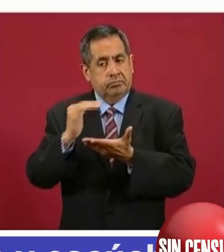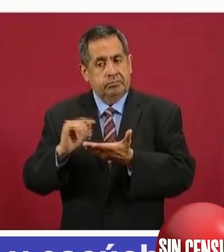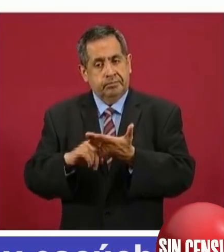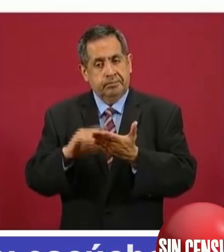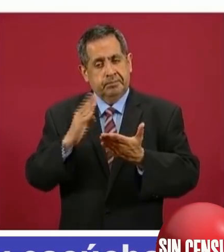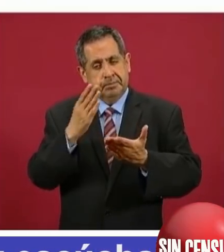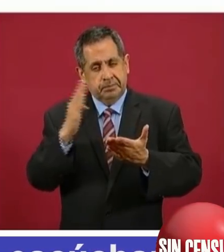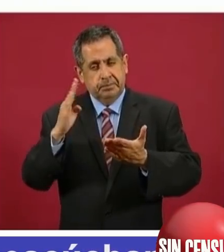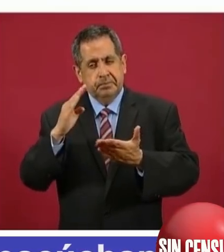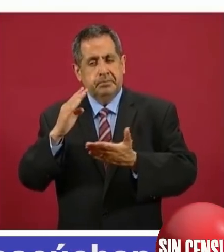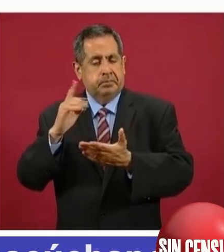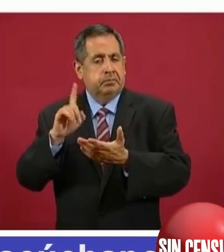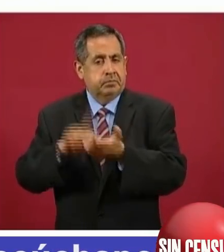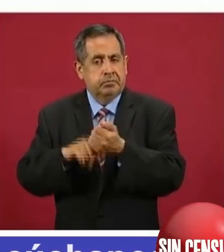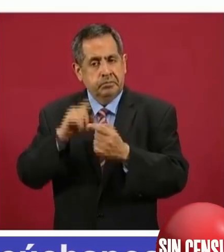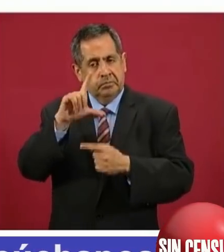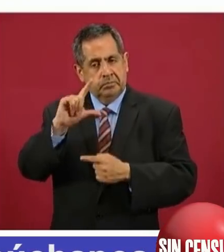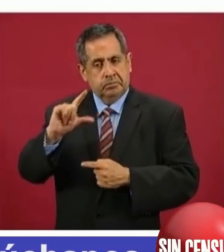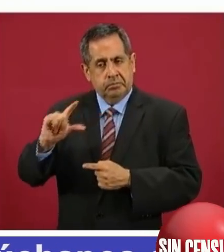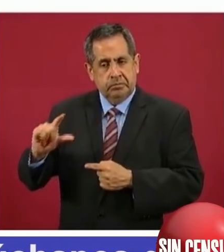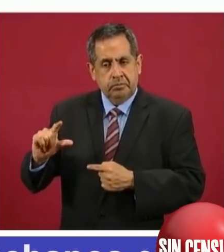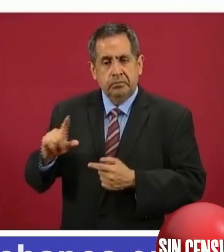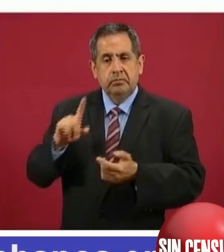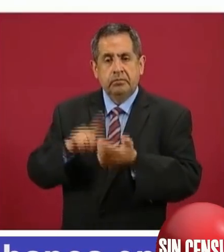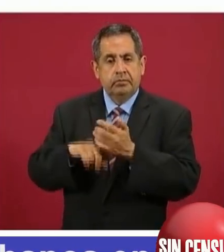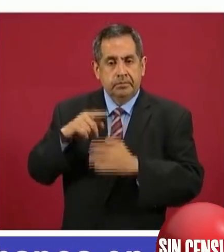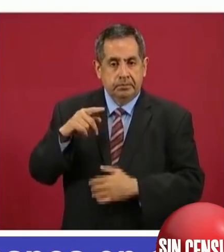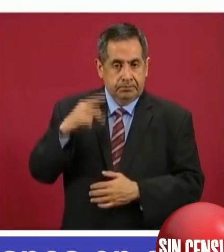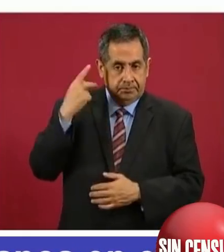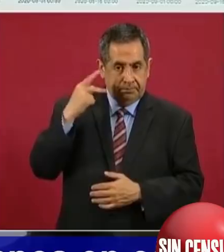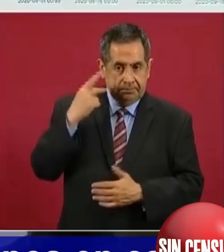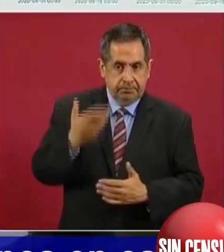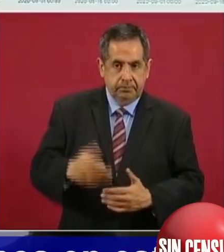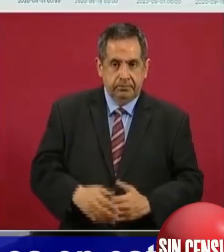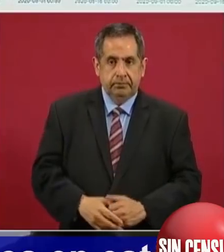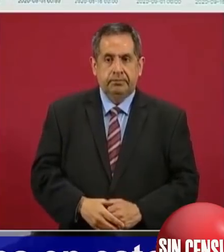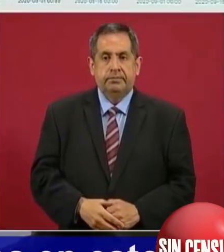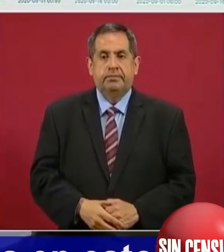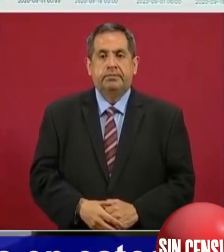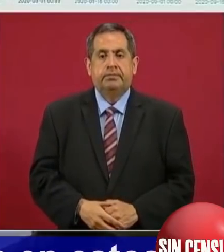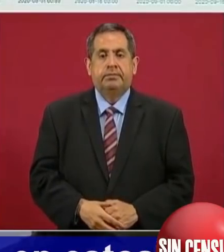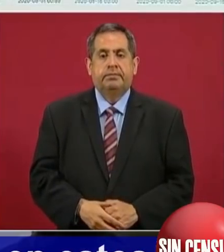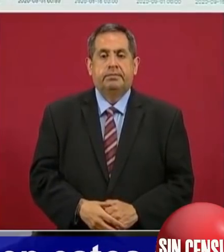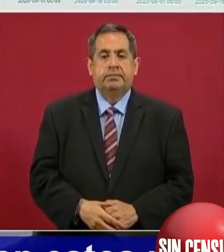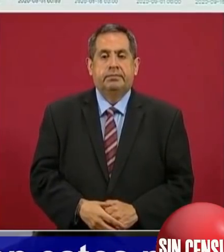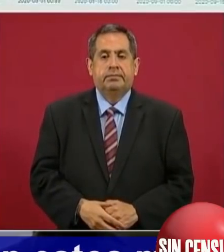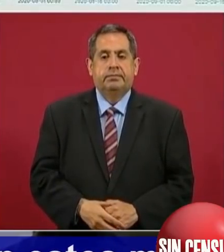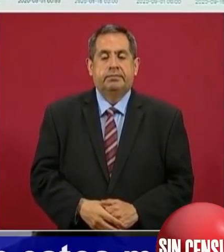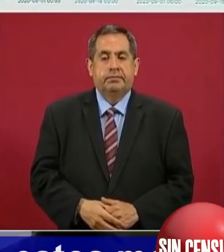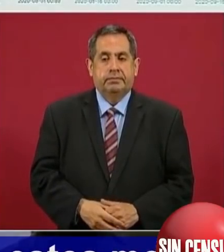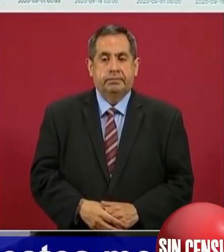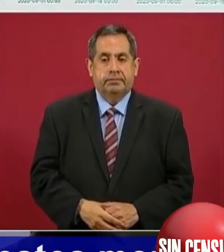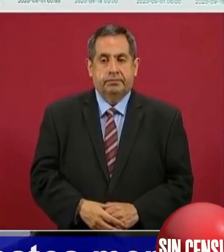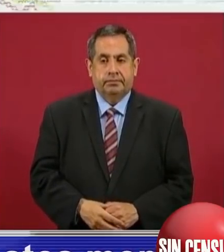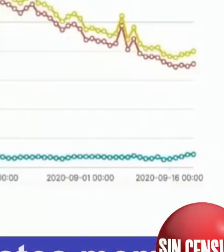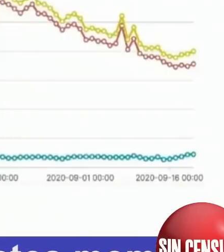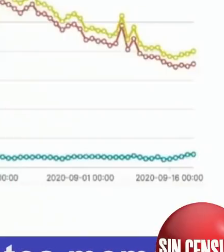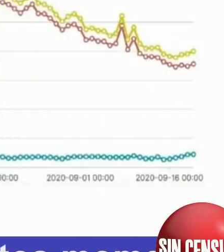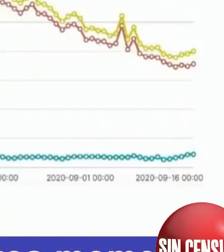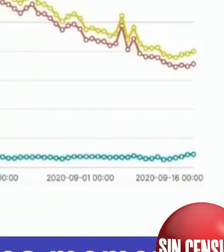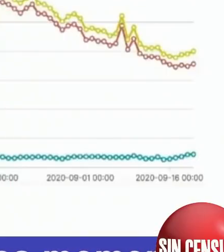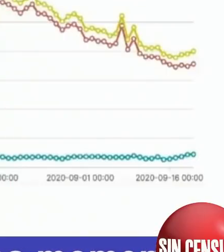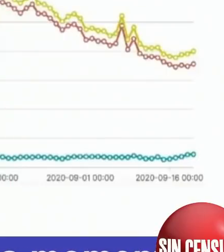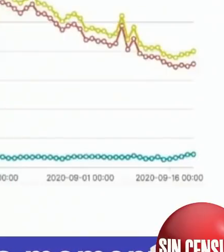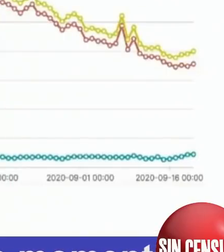variaciones, y lleva ya en reducción constante. La siguiente, lo mismo su ocupación hospitalaria, desde la segunda quincena